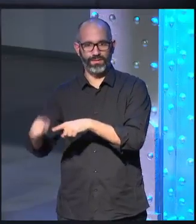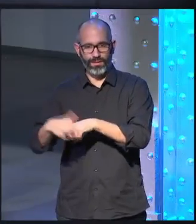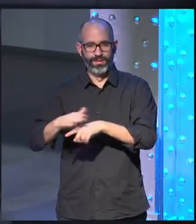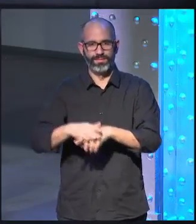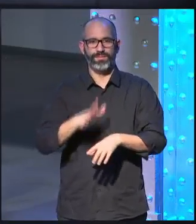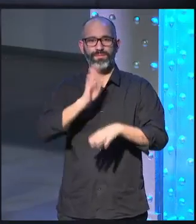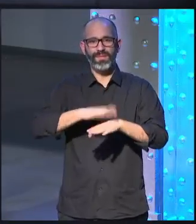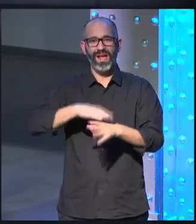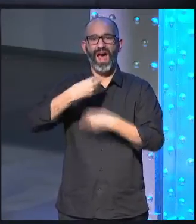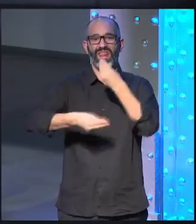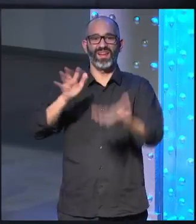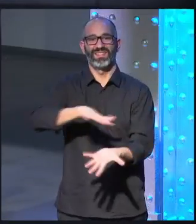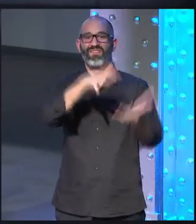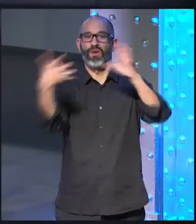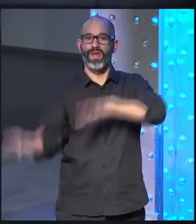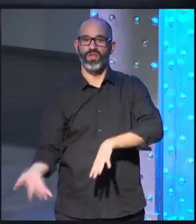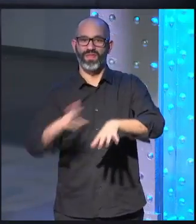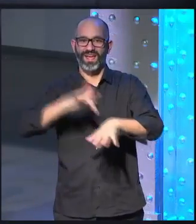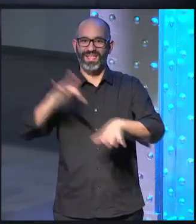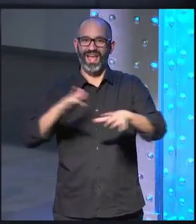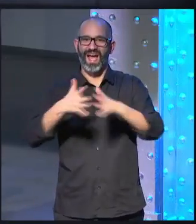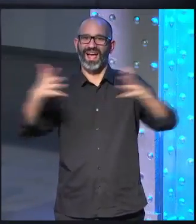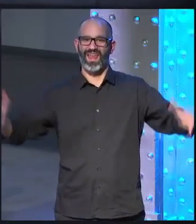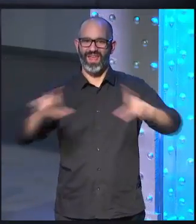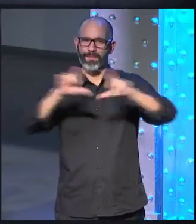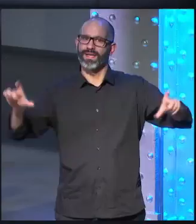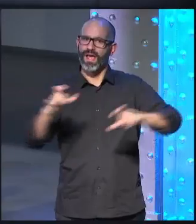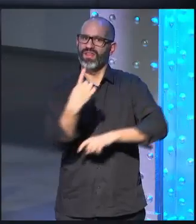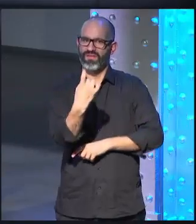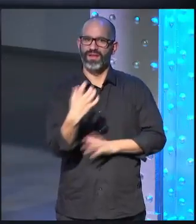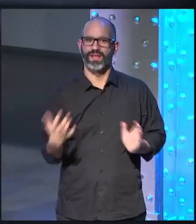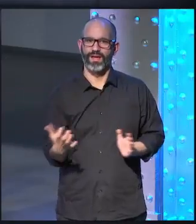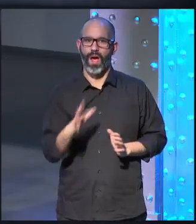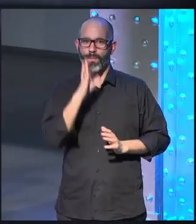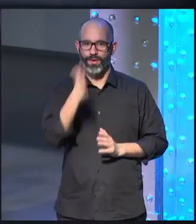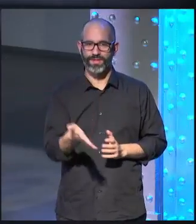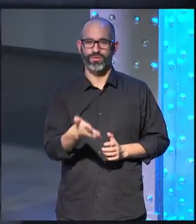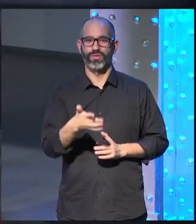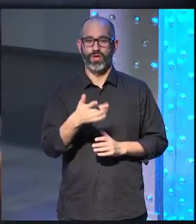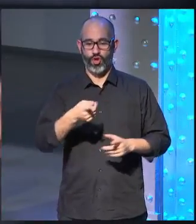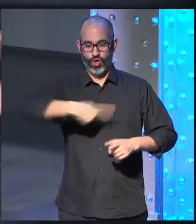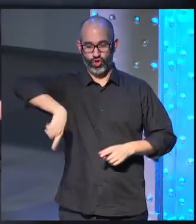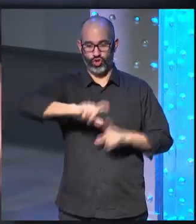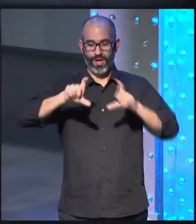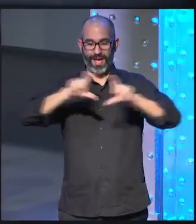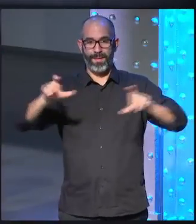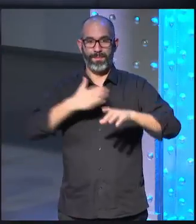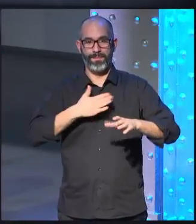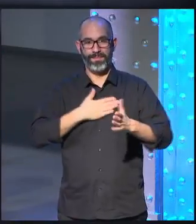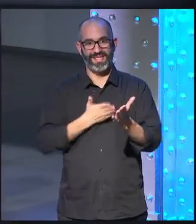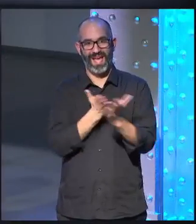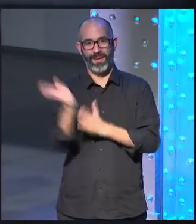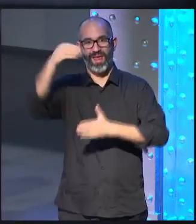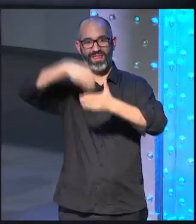una transformación digital y real de las grandes empresas si lo necesitamos. Y acabamos de incorporar ahora dentro de nuestra rama de